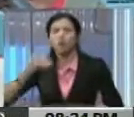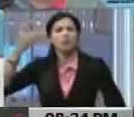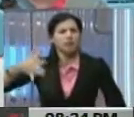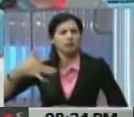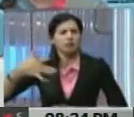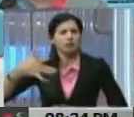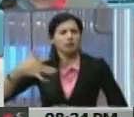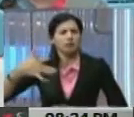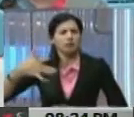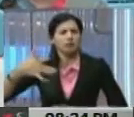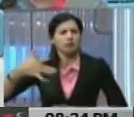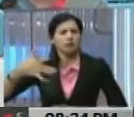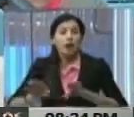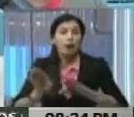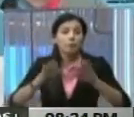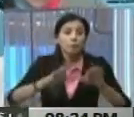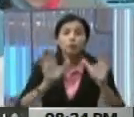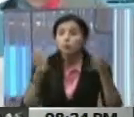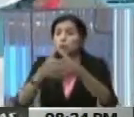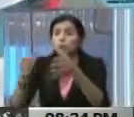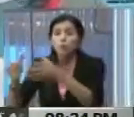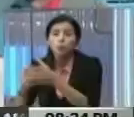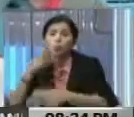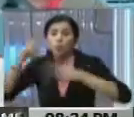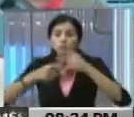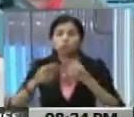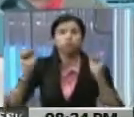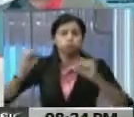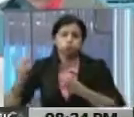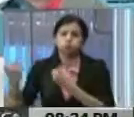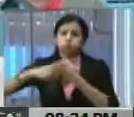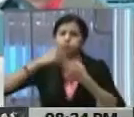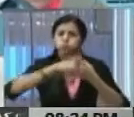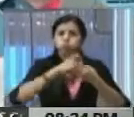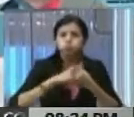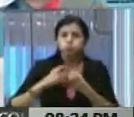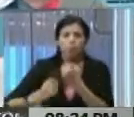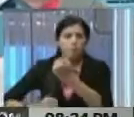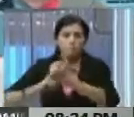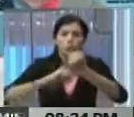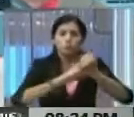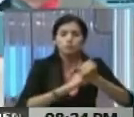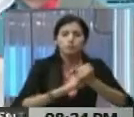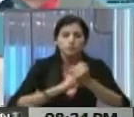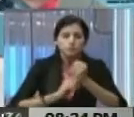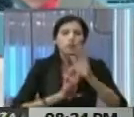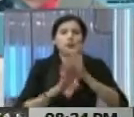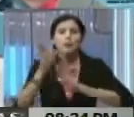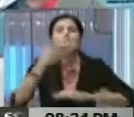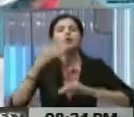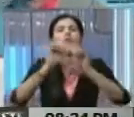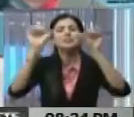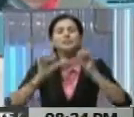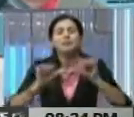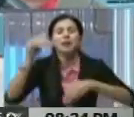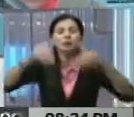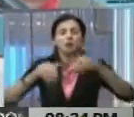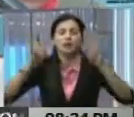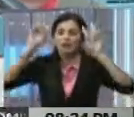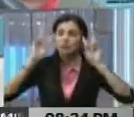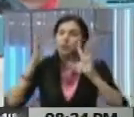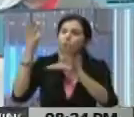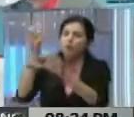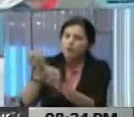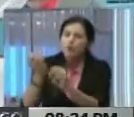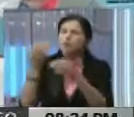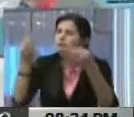de las venezolanas, ¿verdad? Su plena incorporación a la construcción de un sistema electoral transparente y